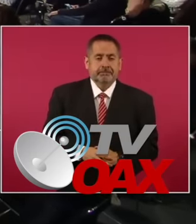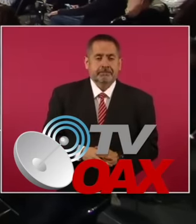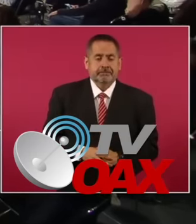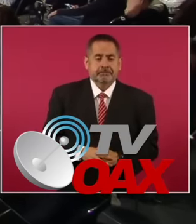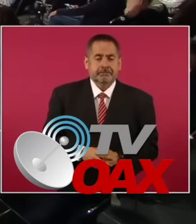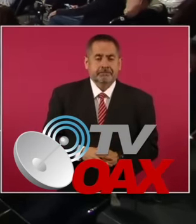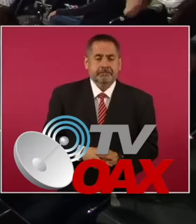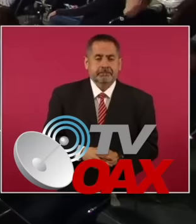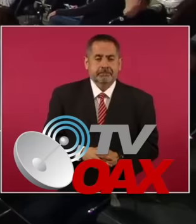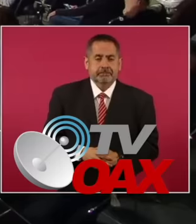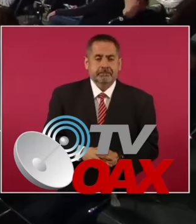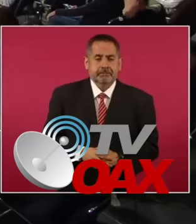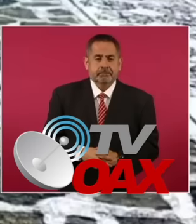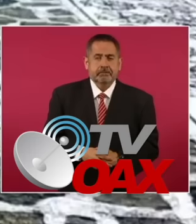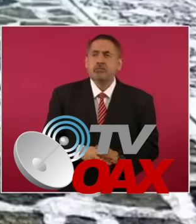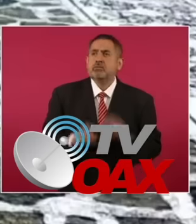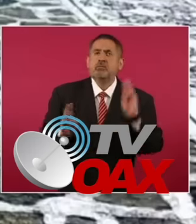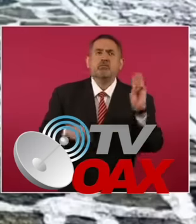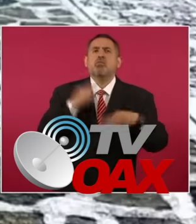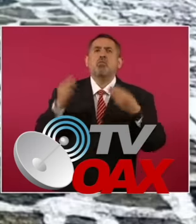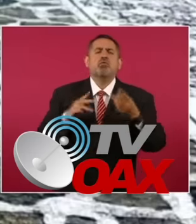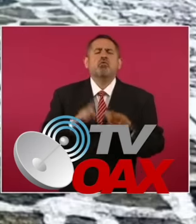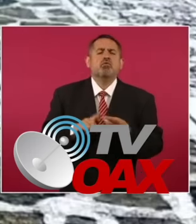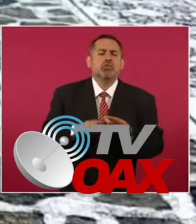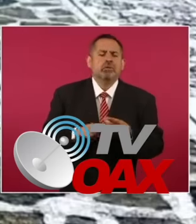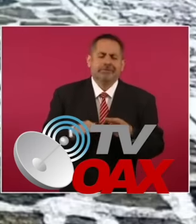A ver en qué lugar del mundo.